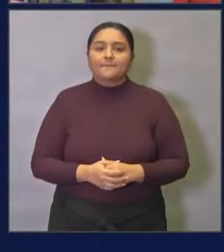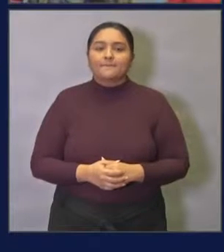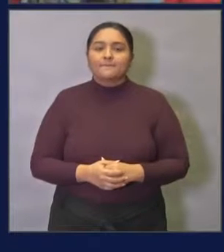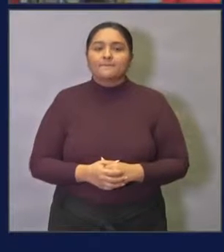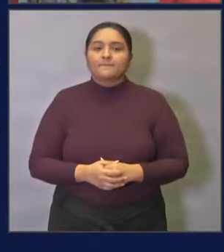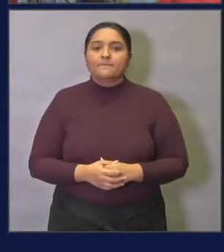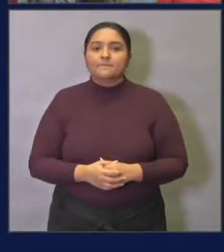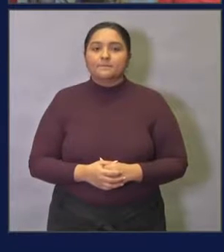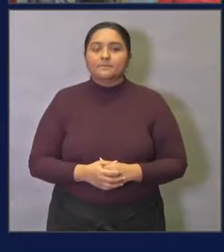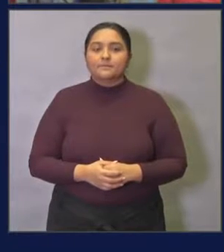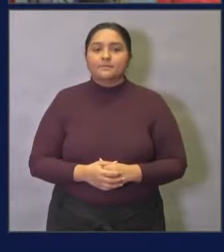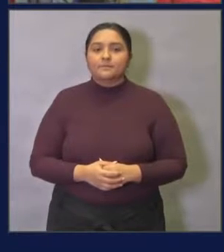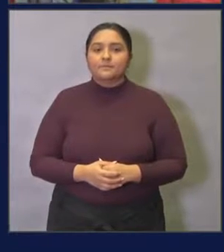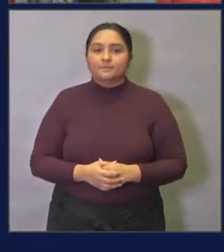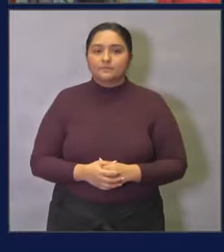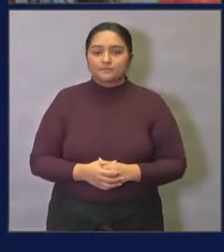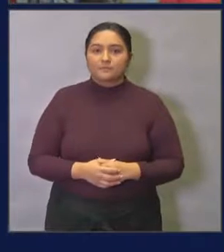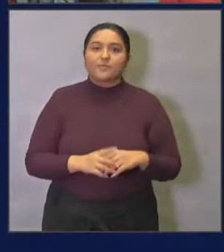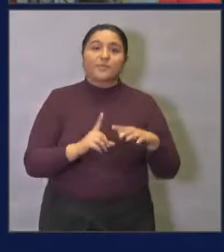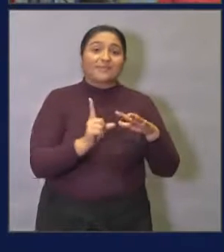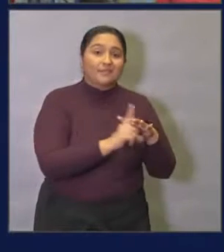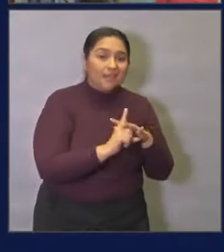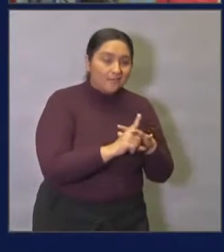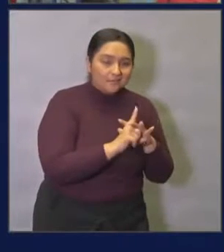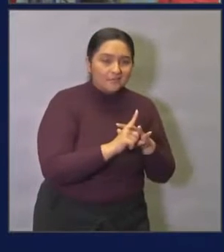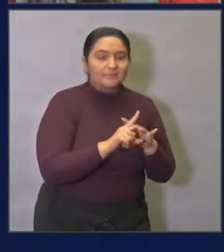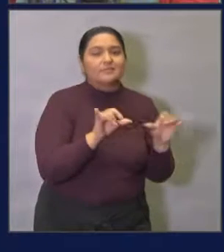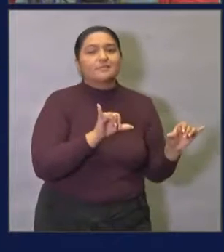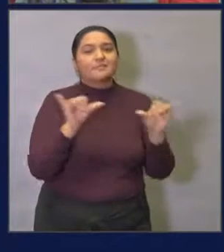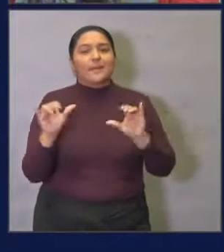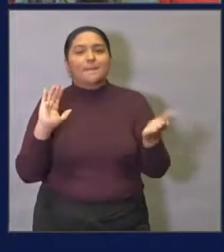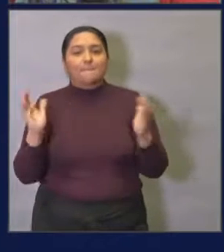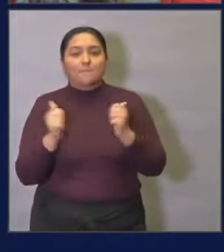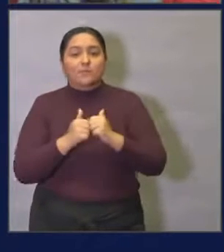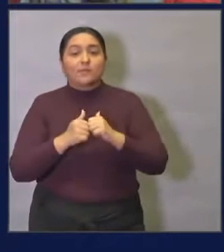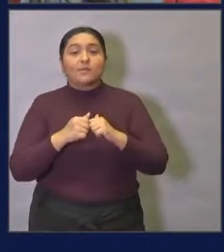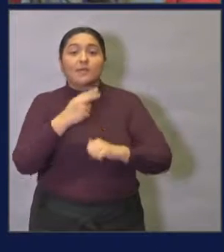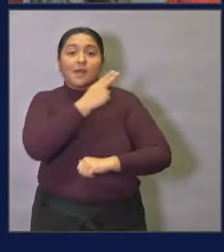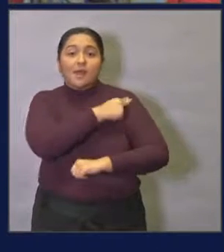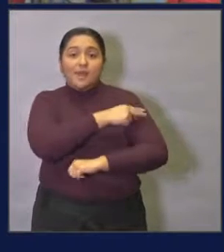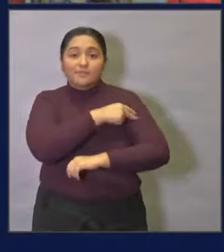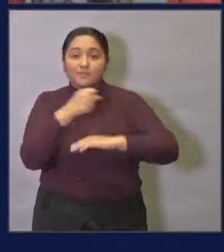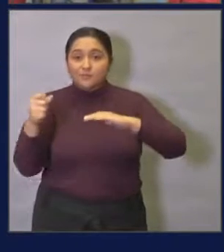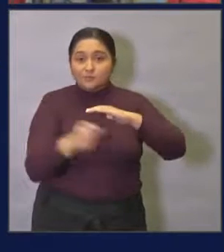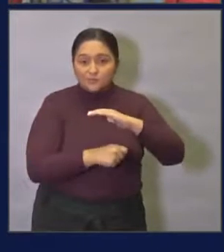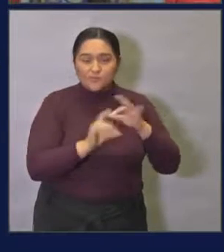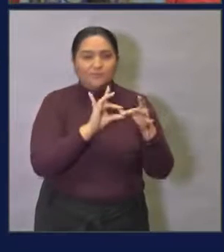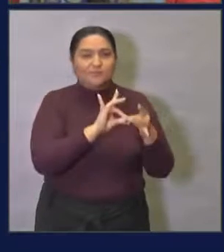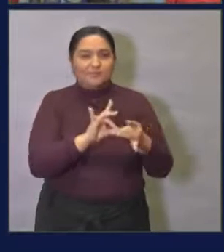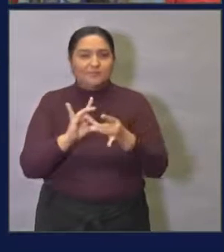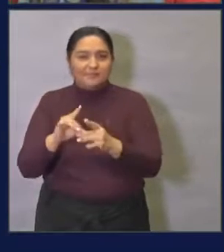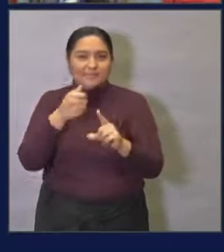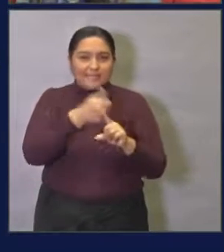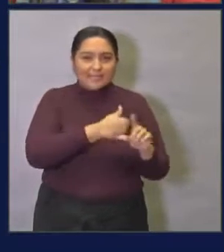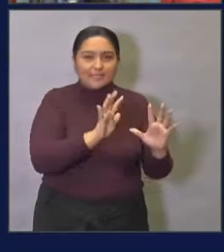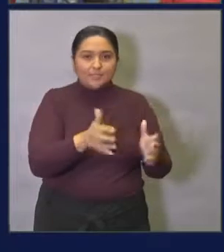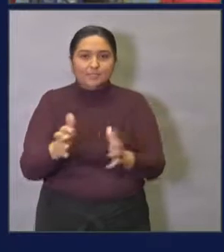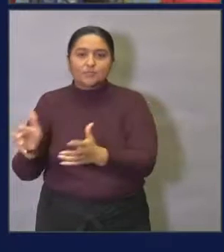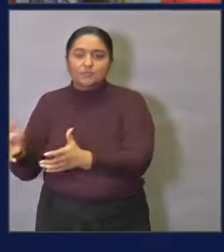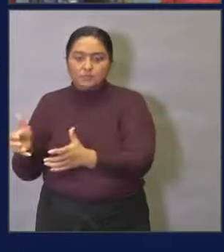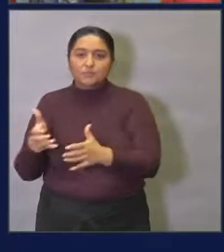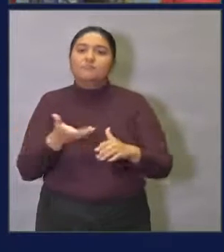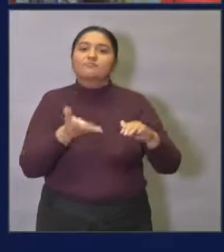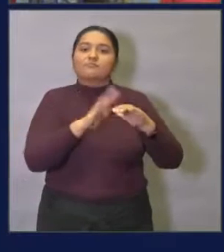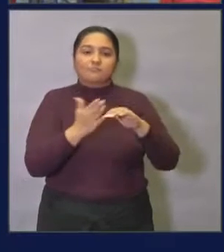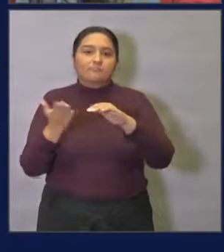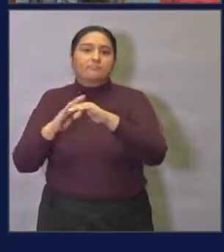Como estamos viendo con los casos, las tasas de hospitalización por raza y etnicidad también están aumentando.